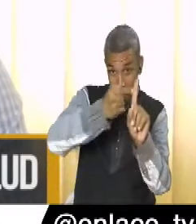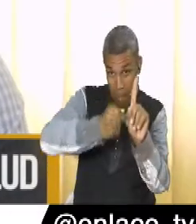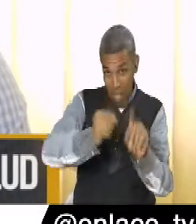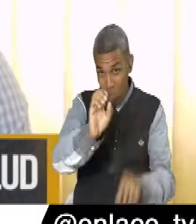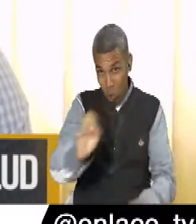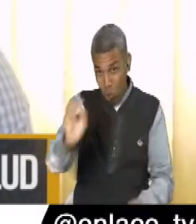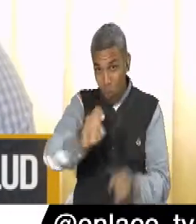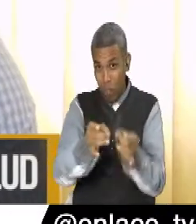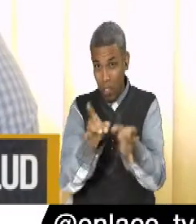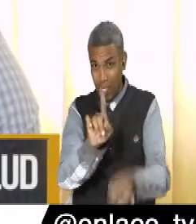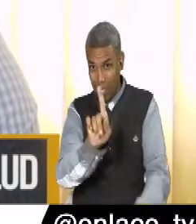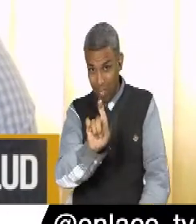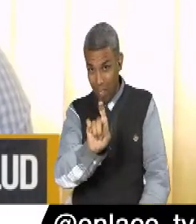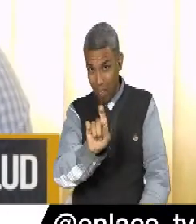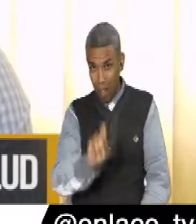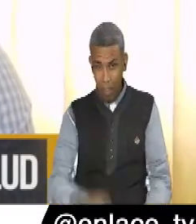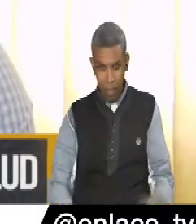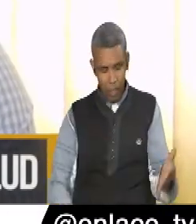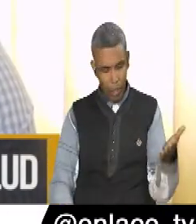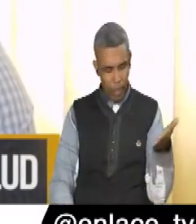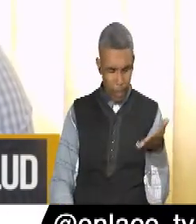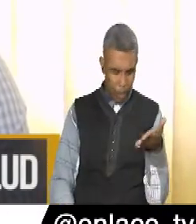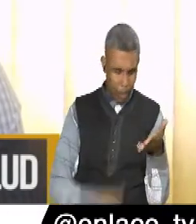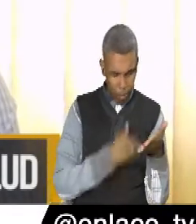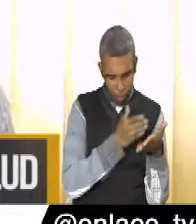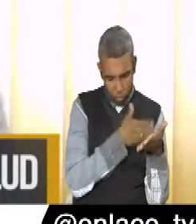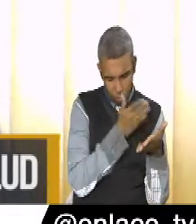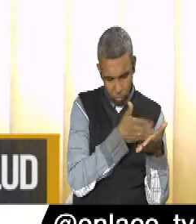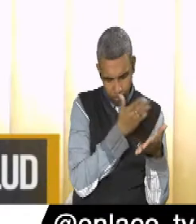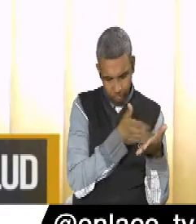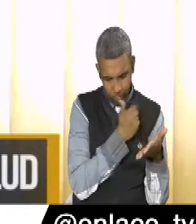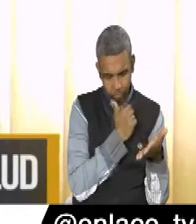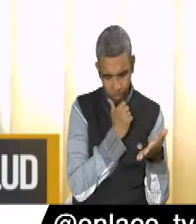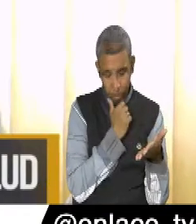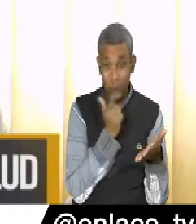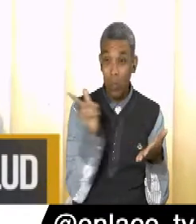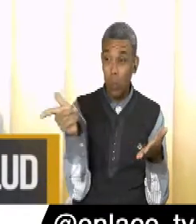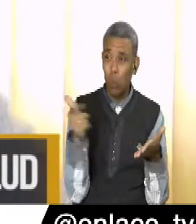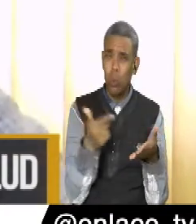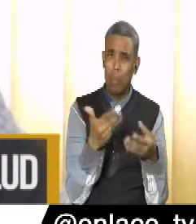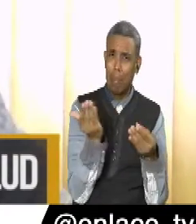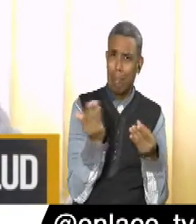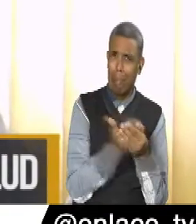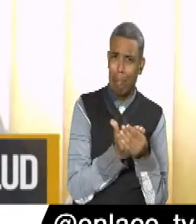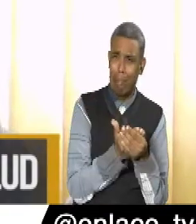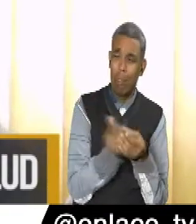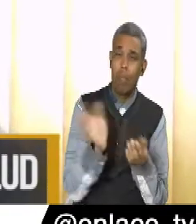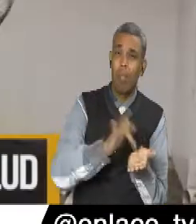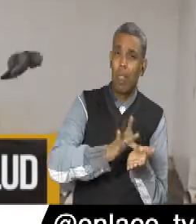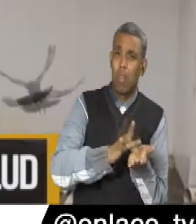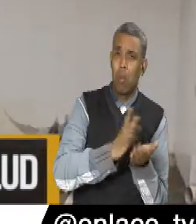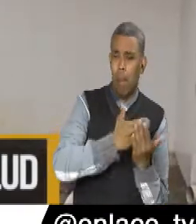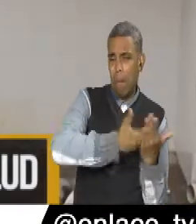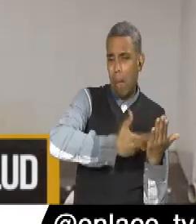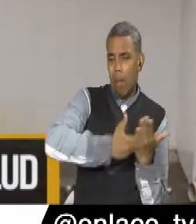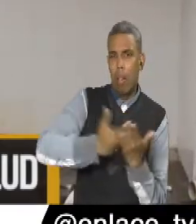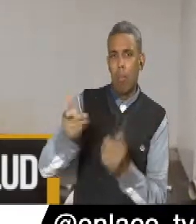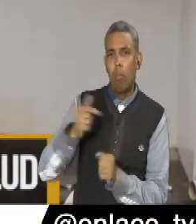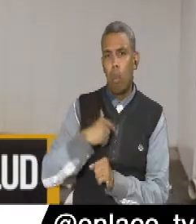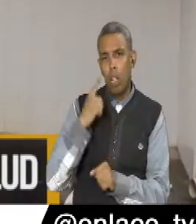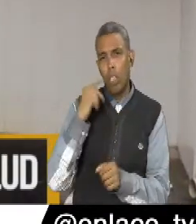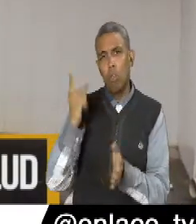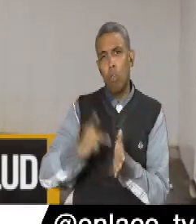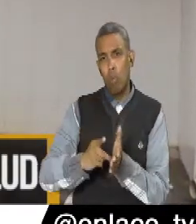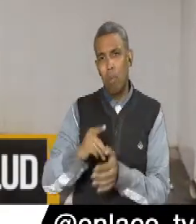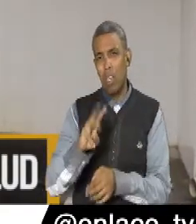octubre, depurar otra cartera que se estaba debiendo y firmar un acuerdo de pago por